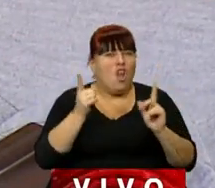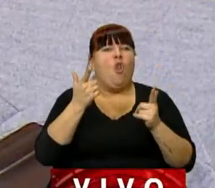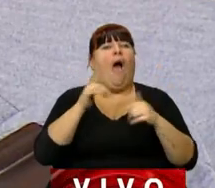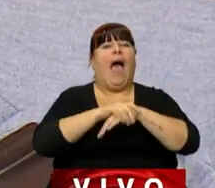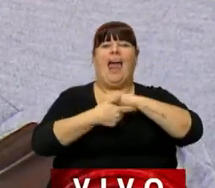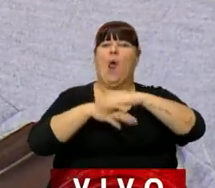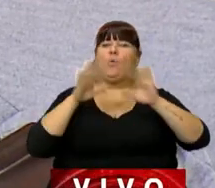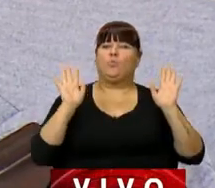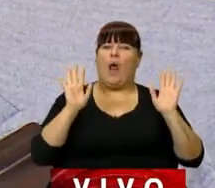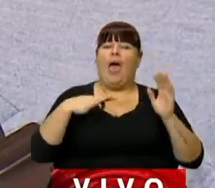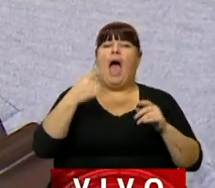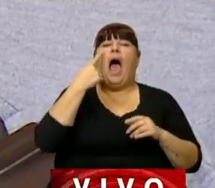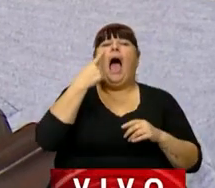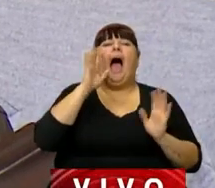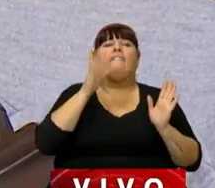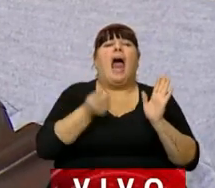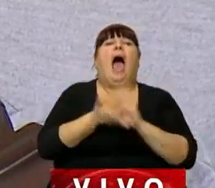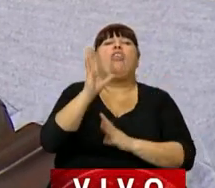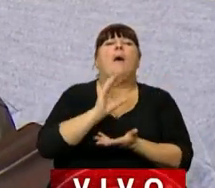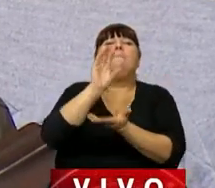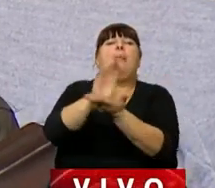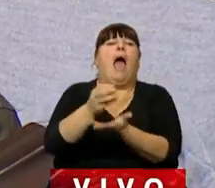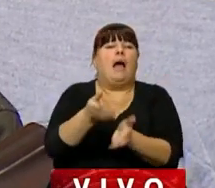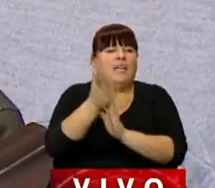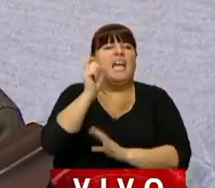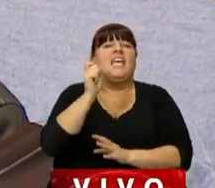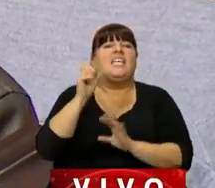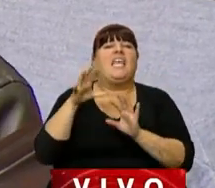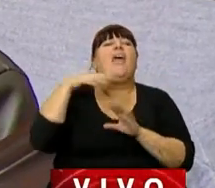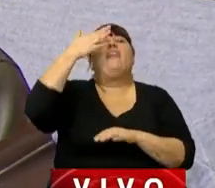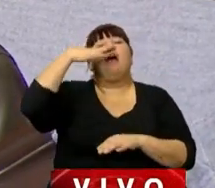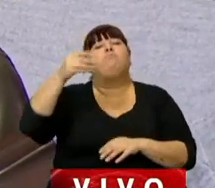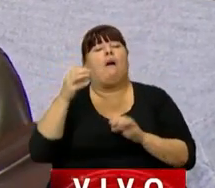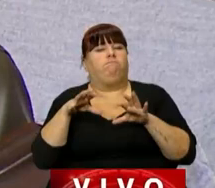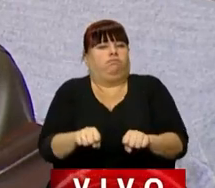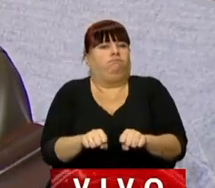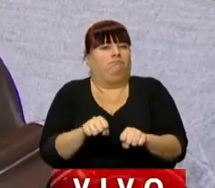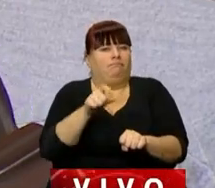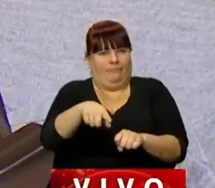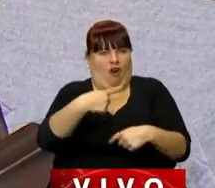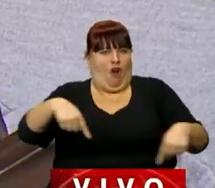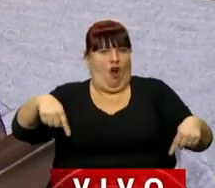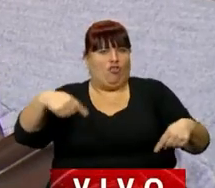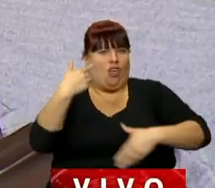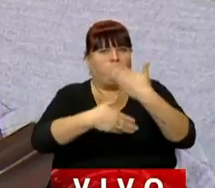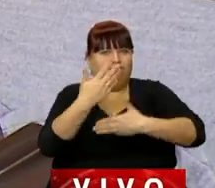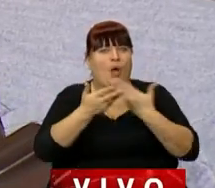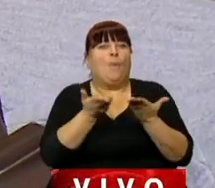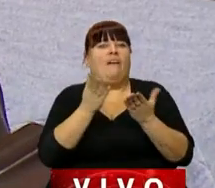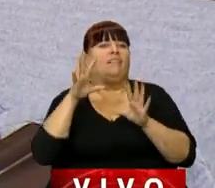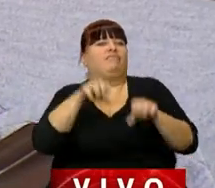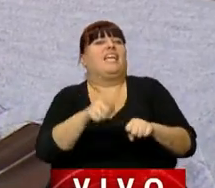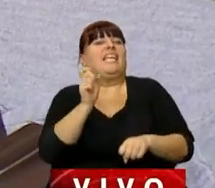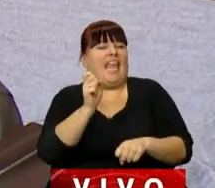neutral hay que ver a dónde van esos fondos y quién se apropia luego de esos conocimientos y de esos